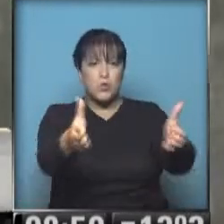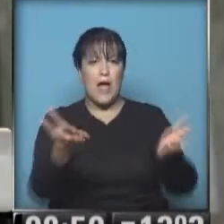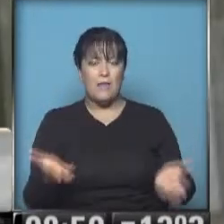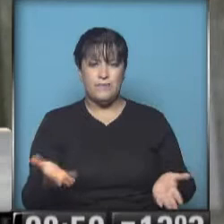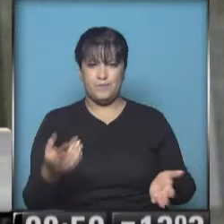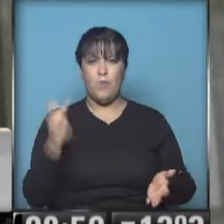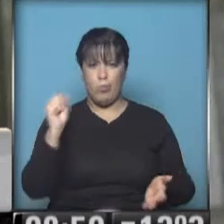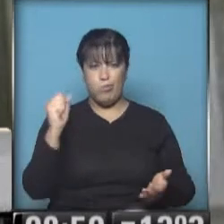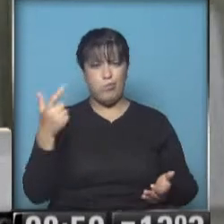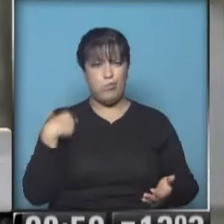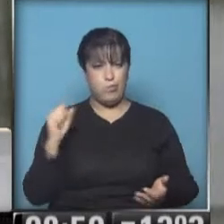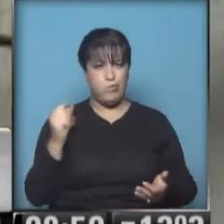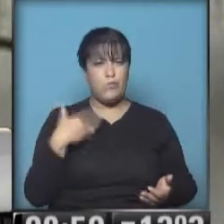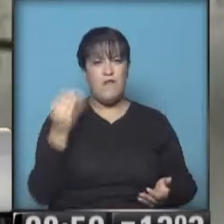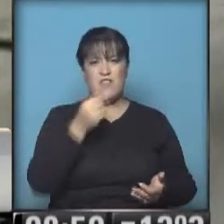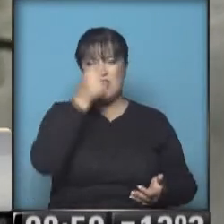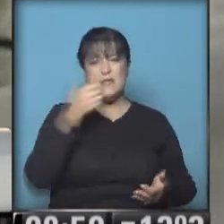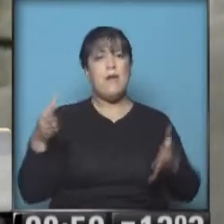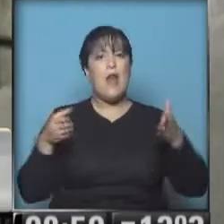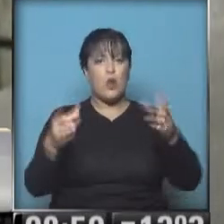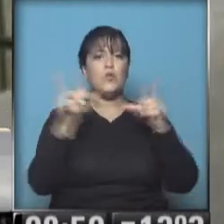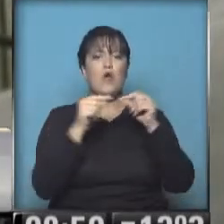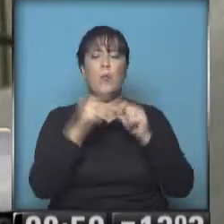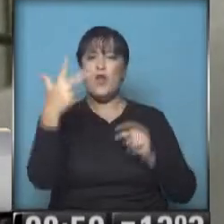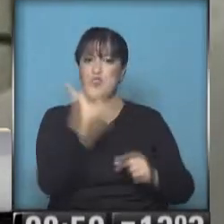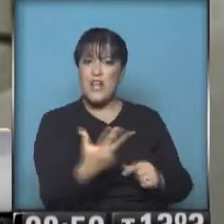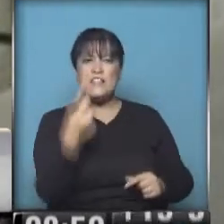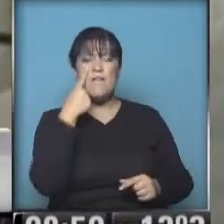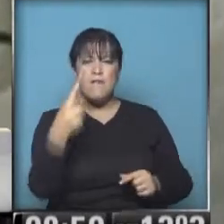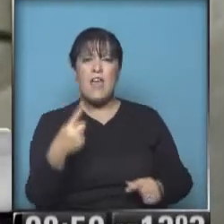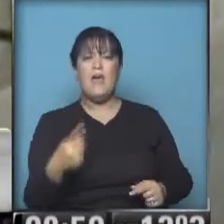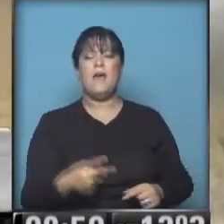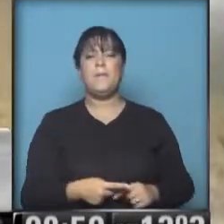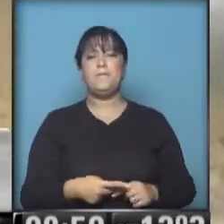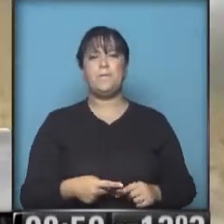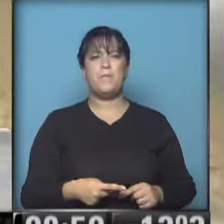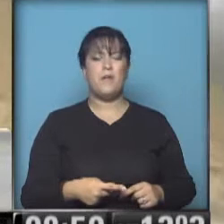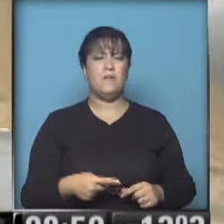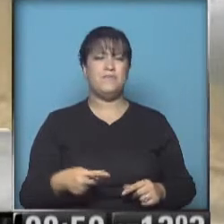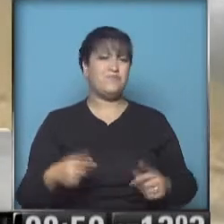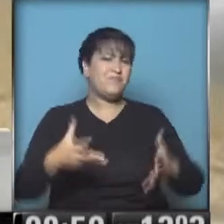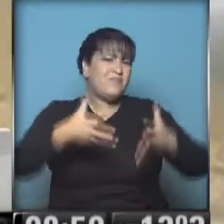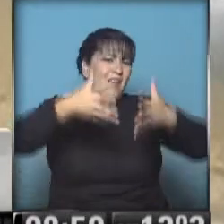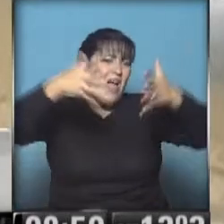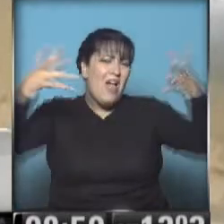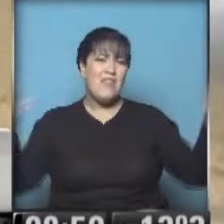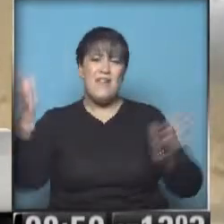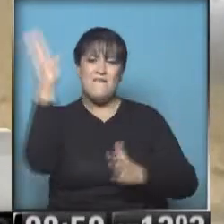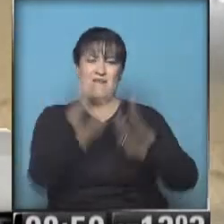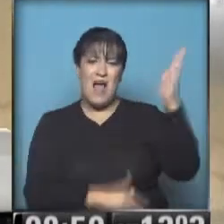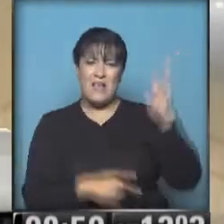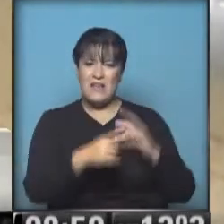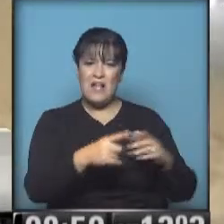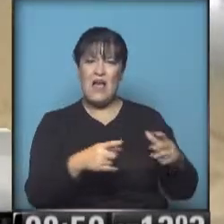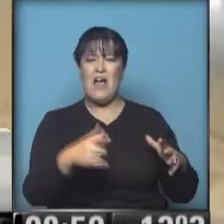mí me ha sucedido tras este fin de semana por ruta 3 ve la cantidad de esas enormes mangas blancas que son los hilos bolsas